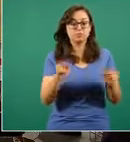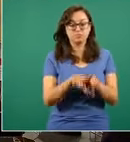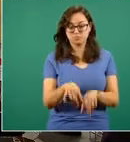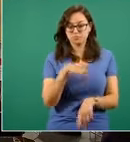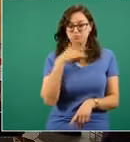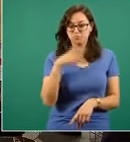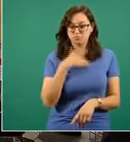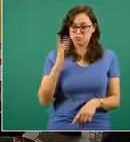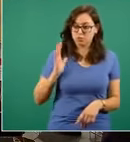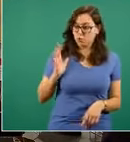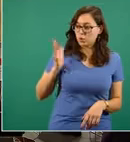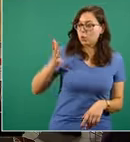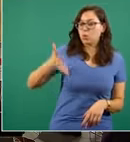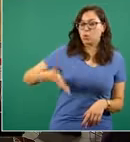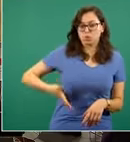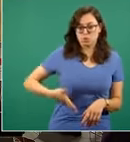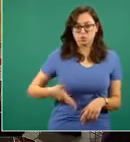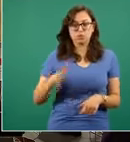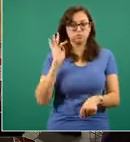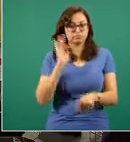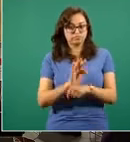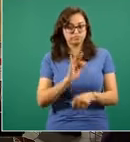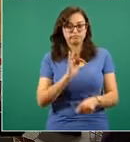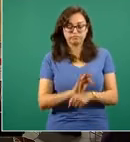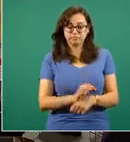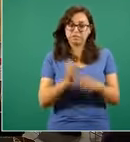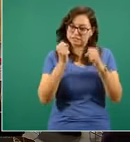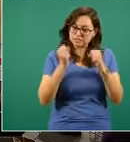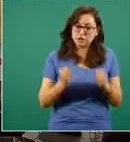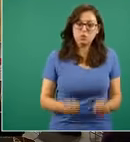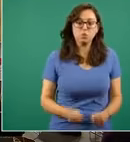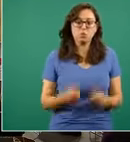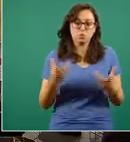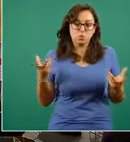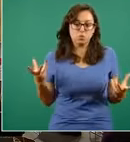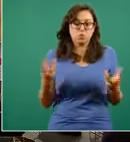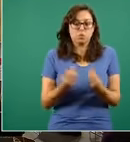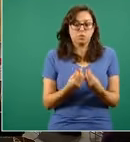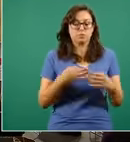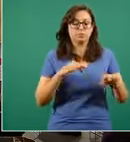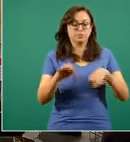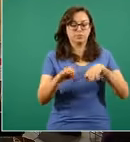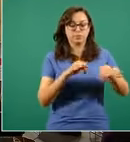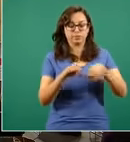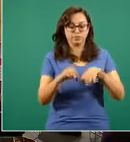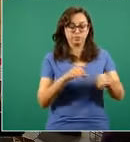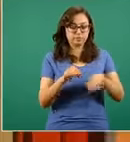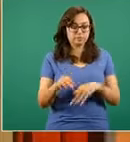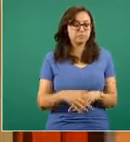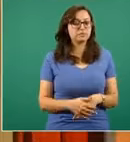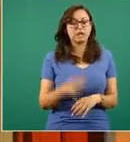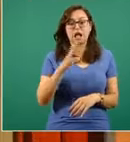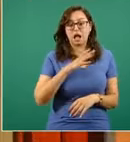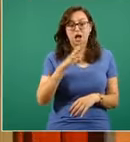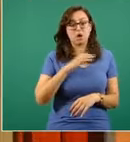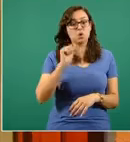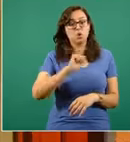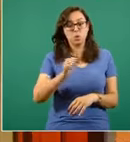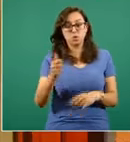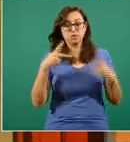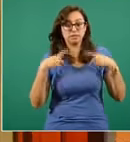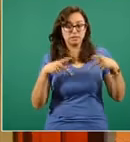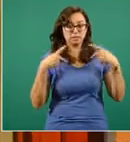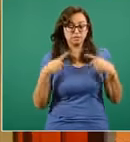orgullo y es una seguridad que él esté también integrando en este grupo. Tenemos muchas personas que ustedes reconocen, el